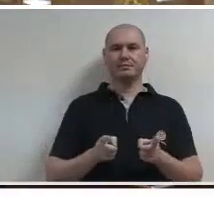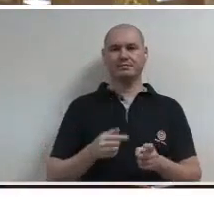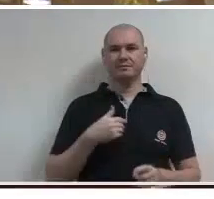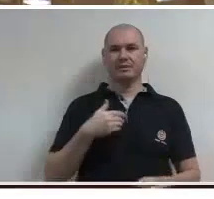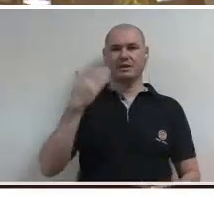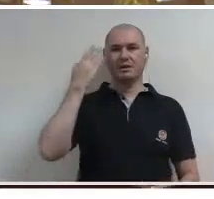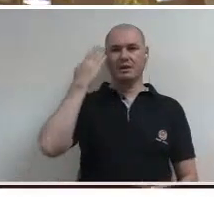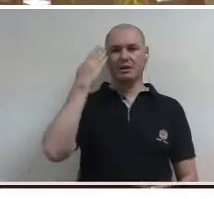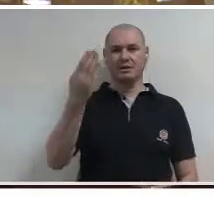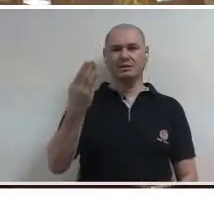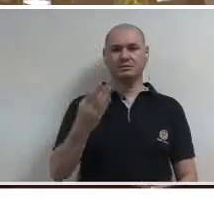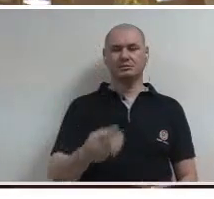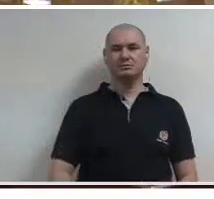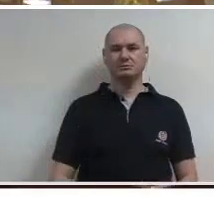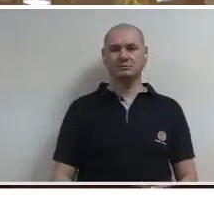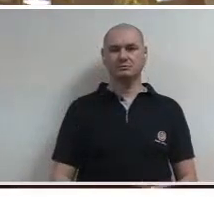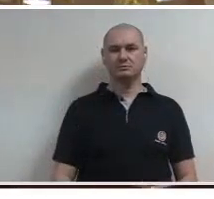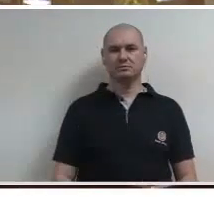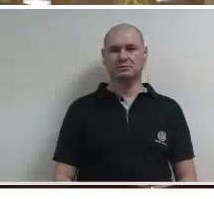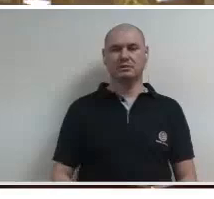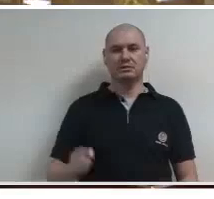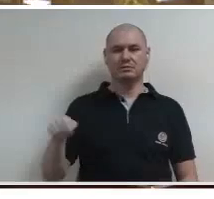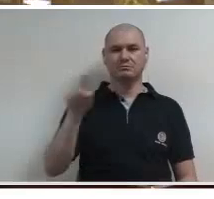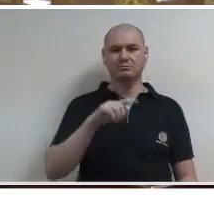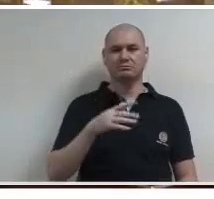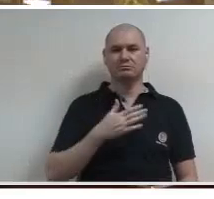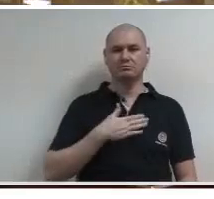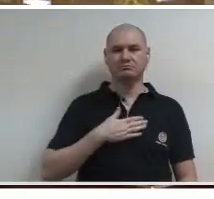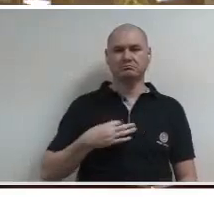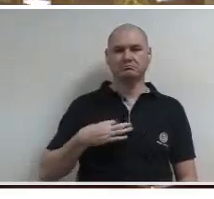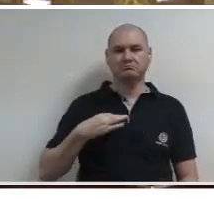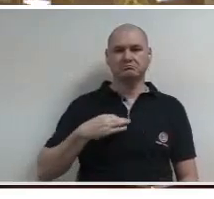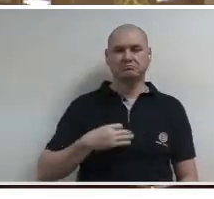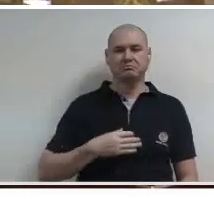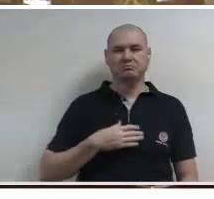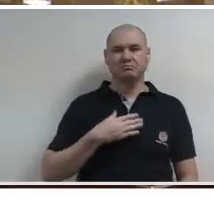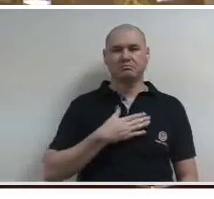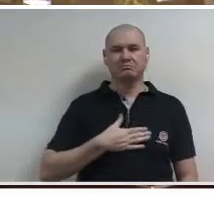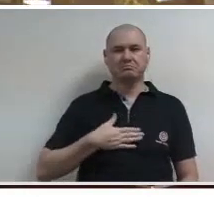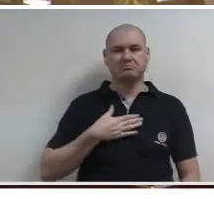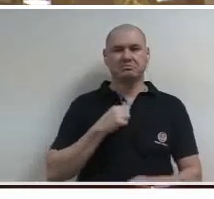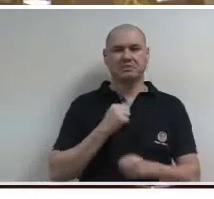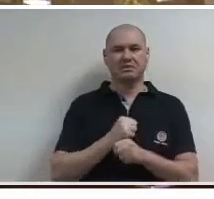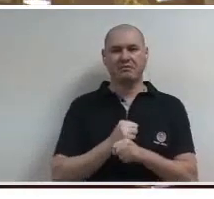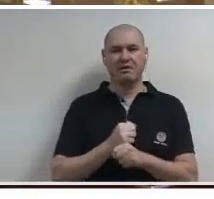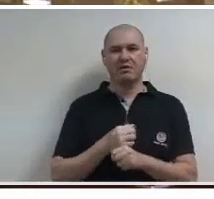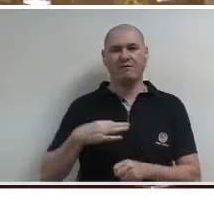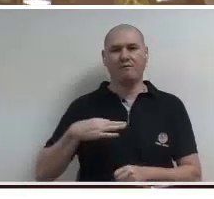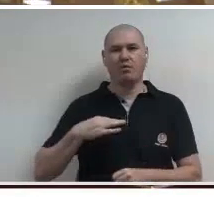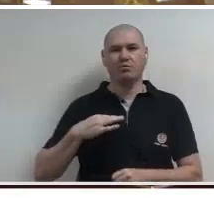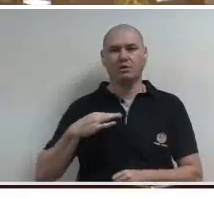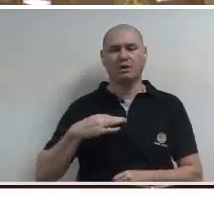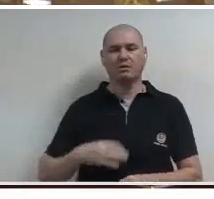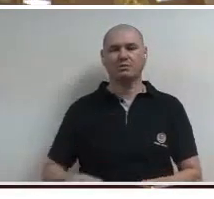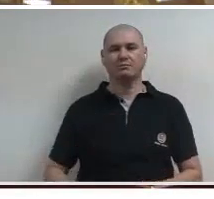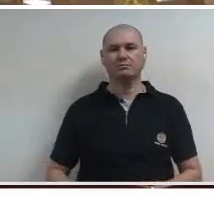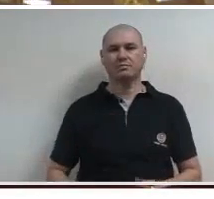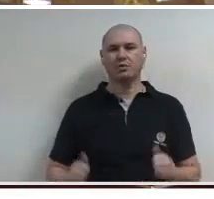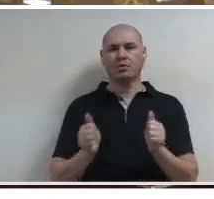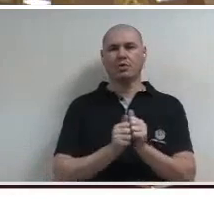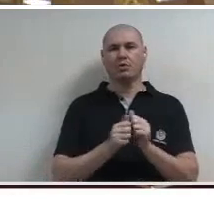277-2021. Ministro, sí. No solamente tomar nota de la comunicación, sino agradecer. Upe, me voy a vender ahí, nota, yo te llegué a agarrar, te sigo, ya me hago y ya, de hecho, va a